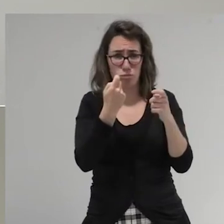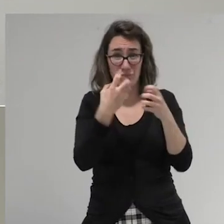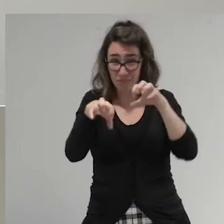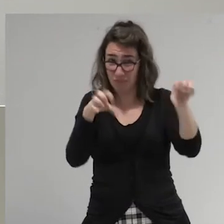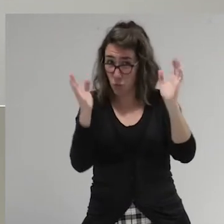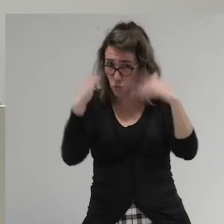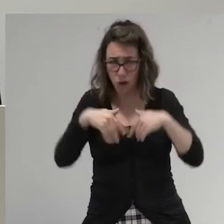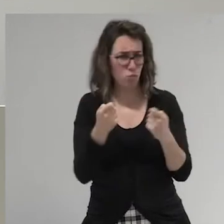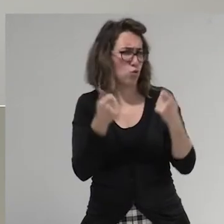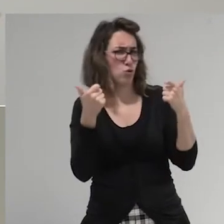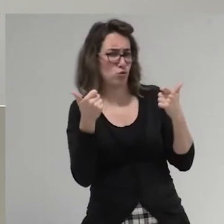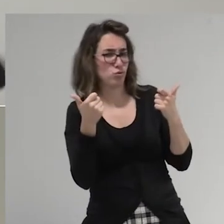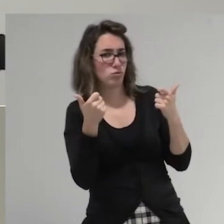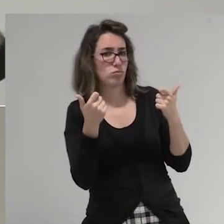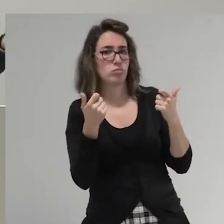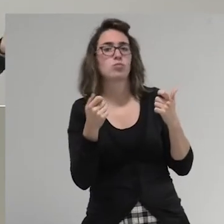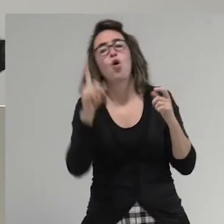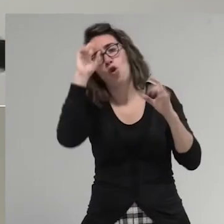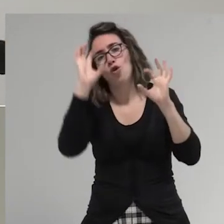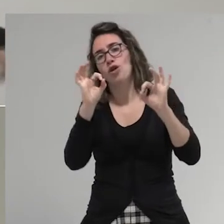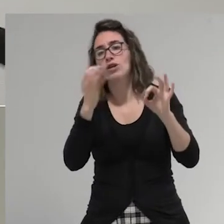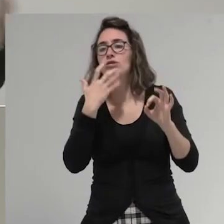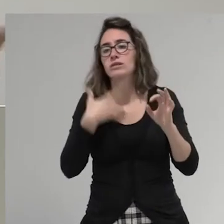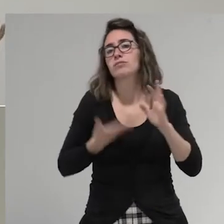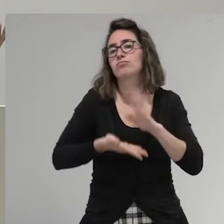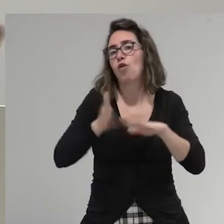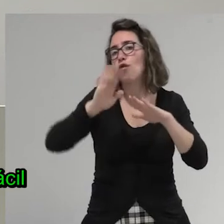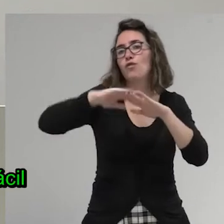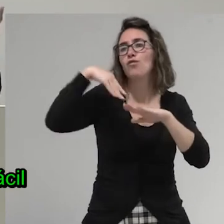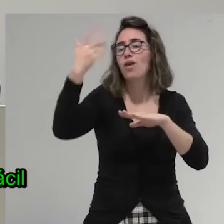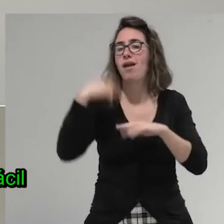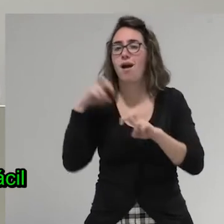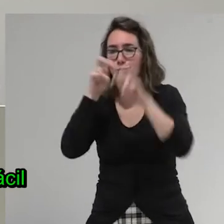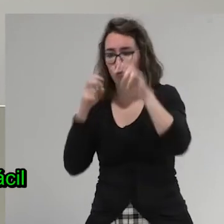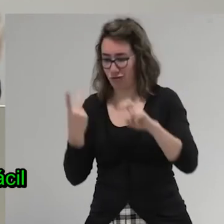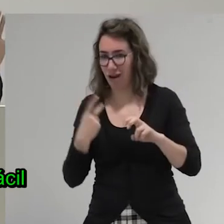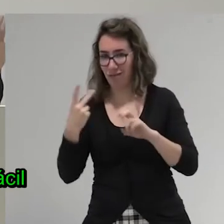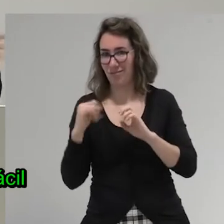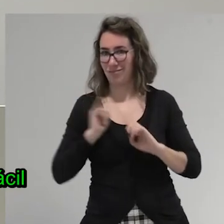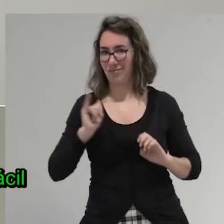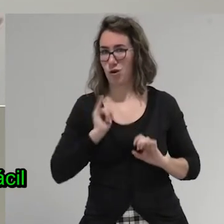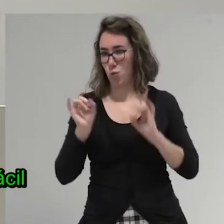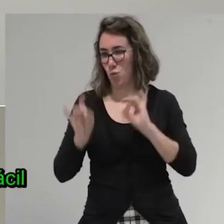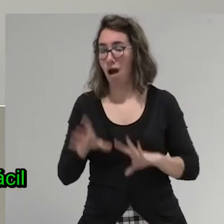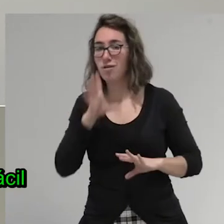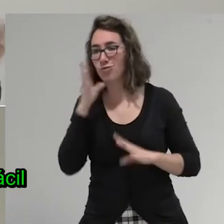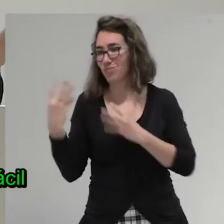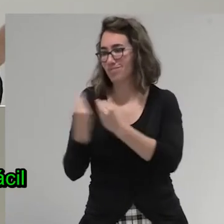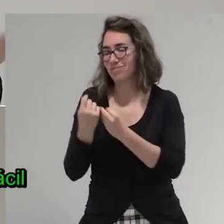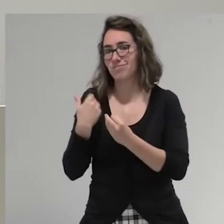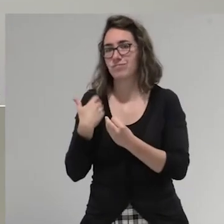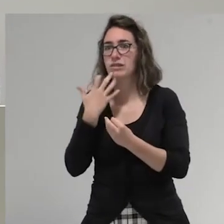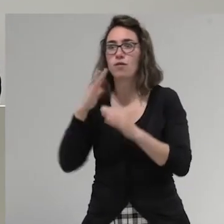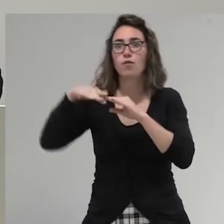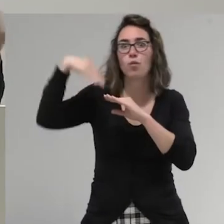afinidad cultural, de que si yo me voy a un lugar voy a buscar gente como yo, porque seguramente me va a ser más fácil moverme en un lugar